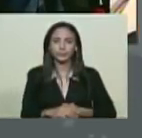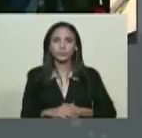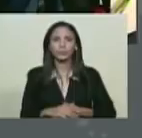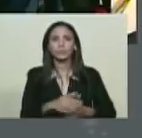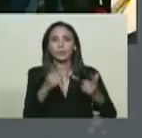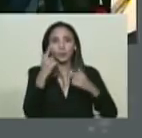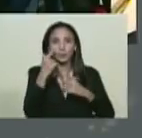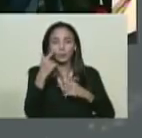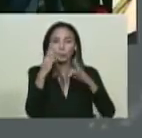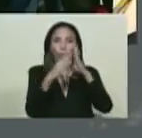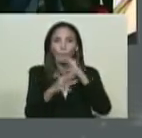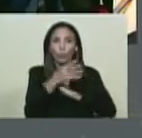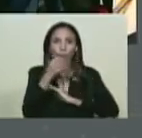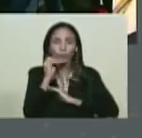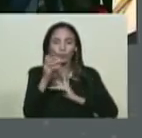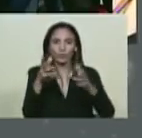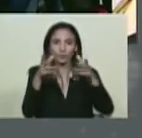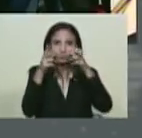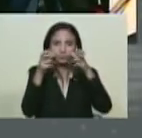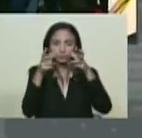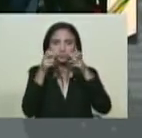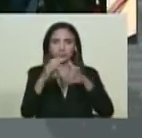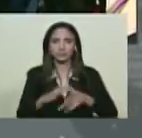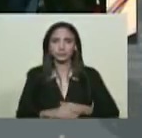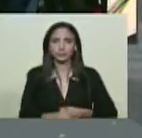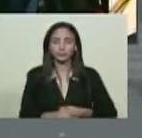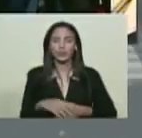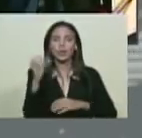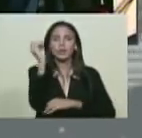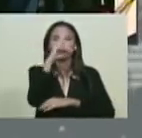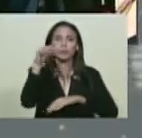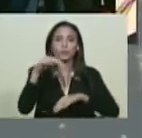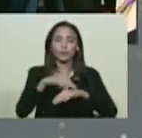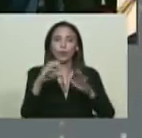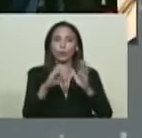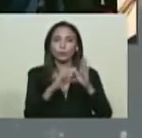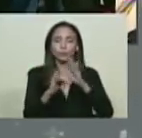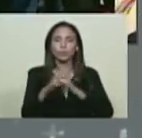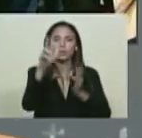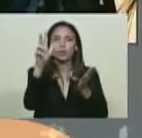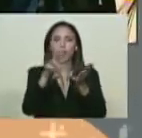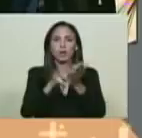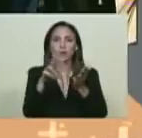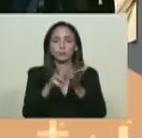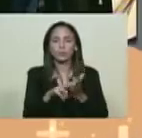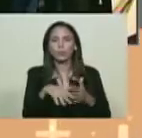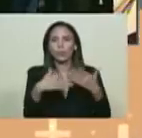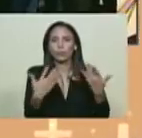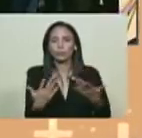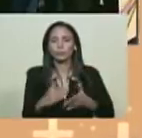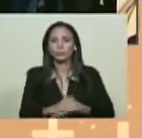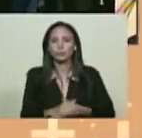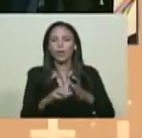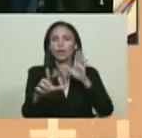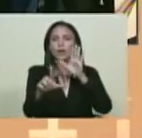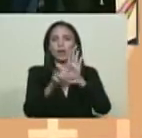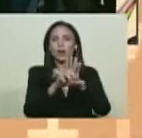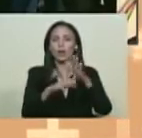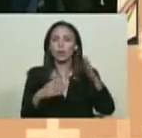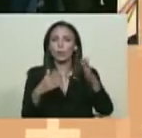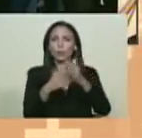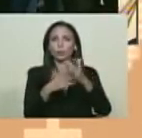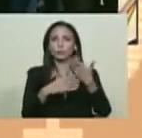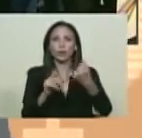Héctor, pura juventud. La Asamblea Nacional Constituyente aprobó una ley que tiene